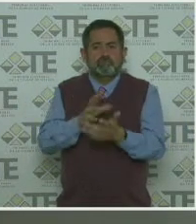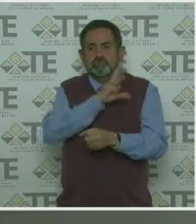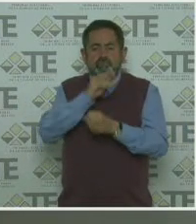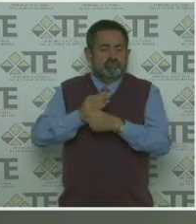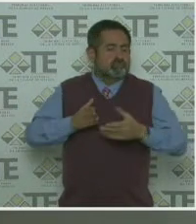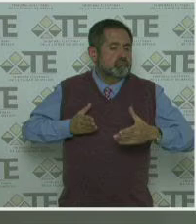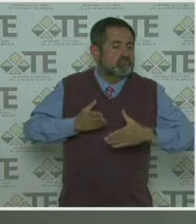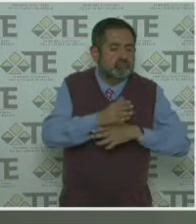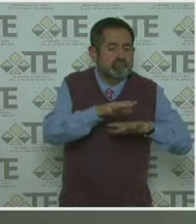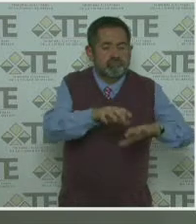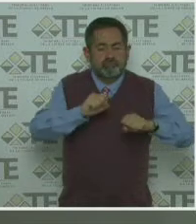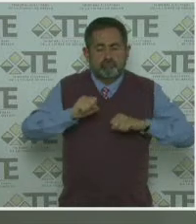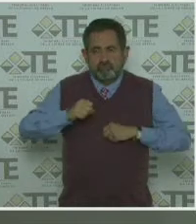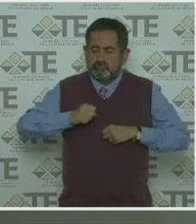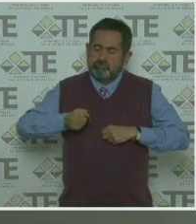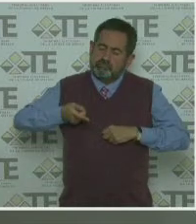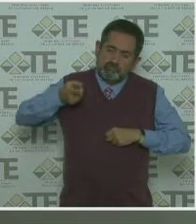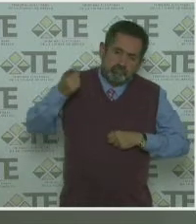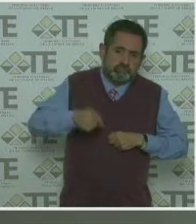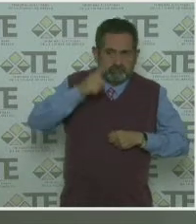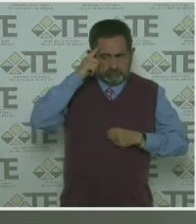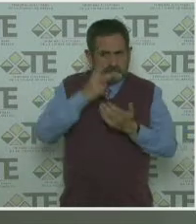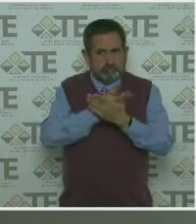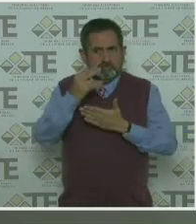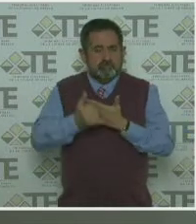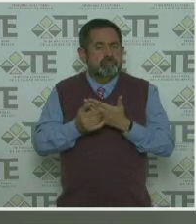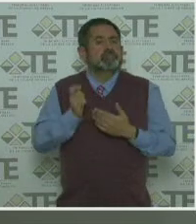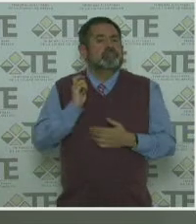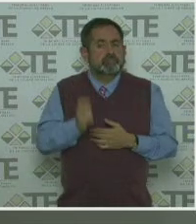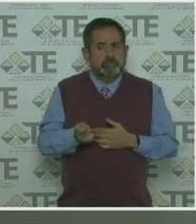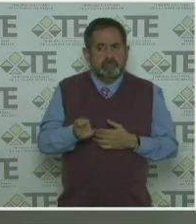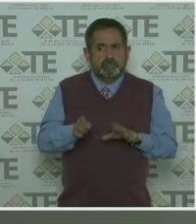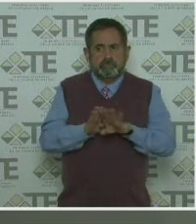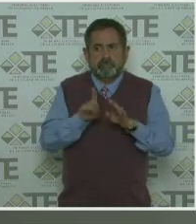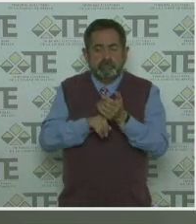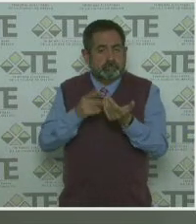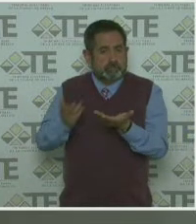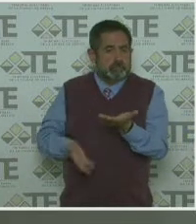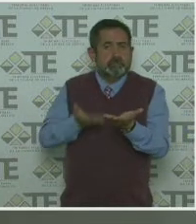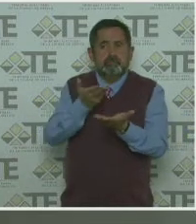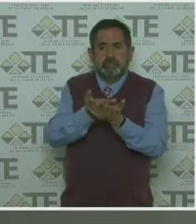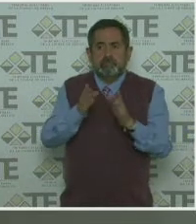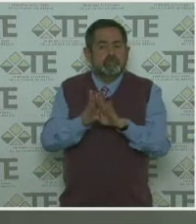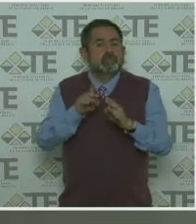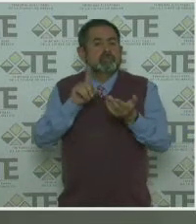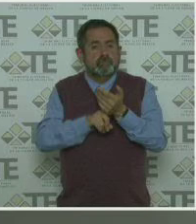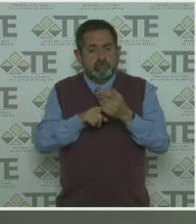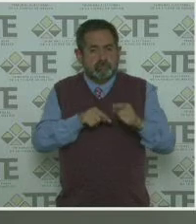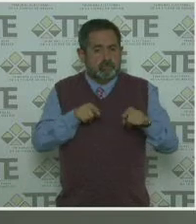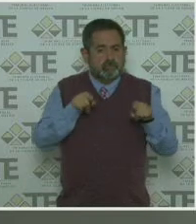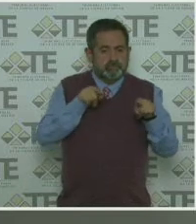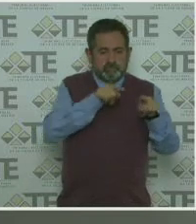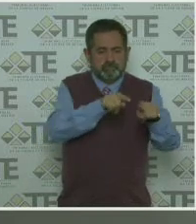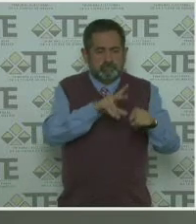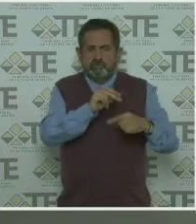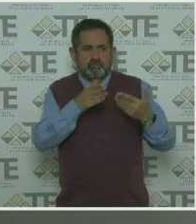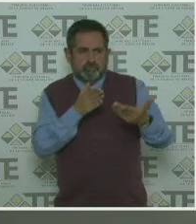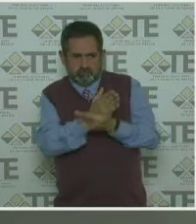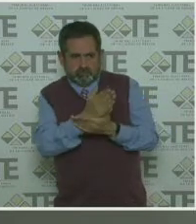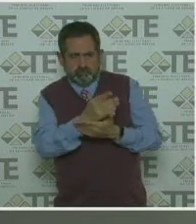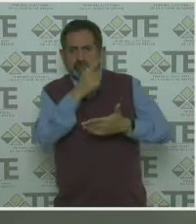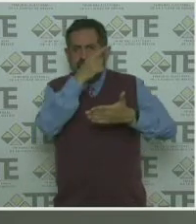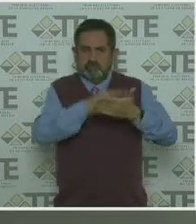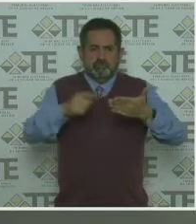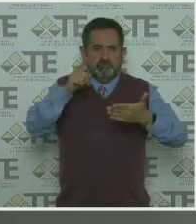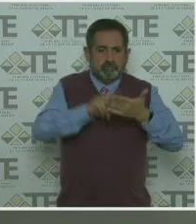en plenitud de jurisdicción la situación que debe imperar en el proyecto. En este sentido, La propuesta es determinar lo inviable en la inteligencia de que